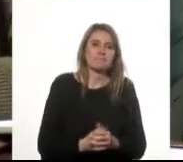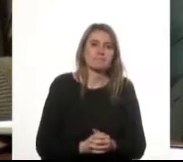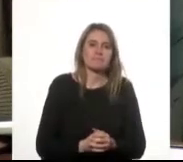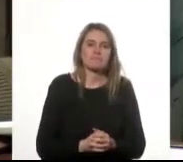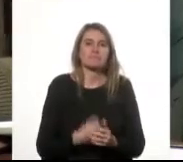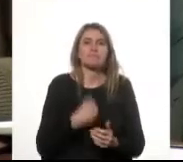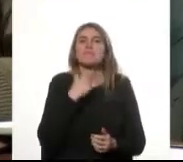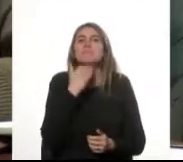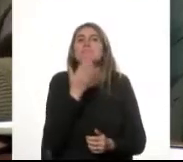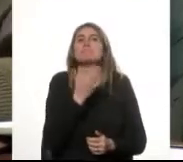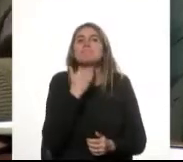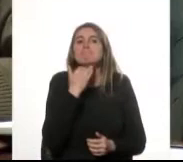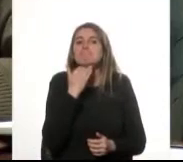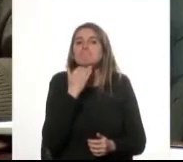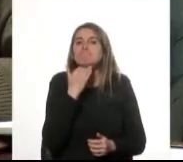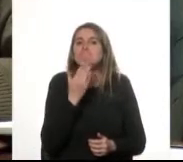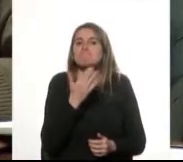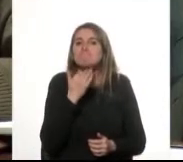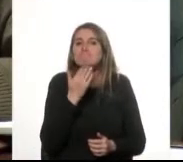No sabemos,